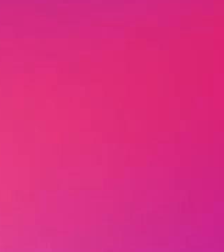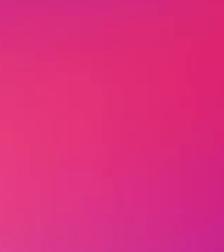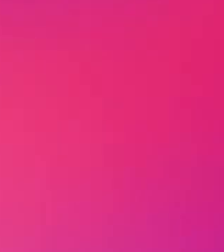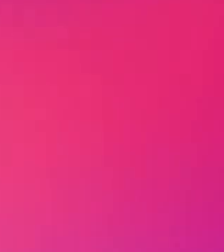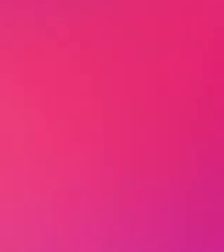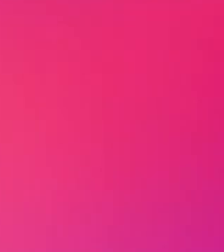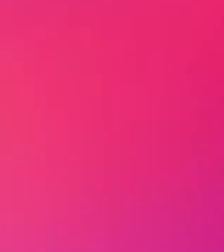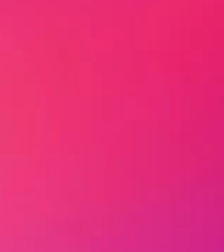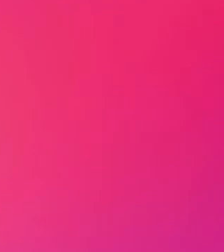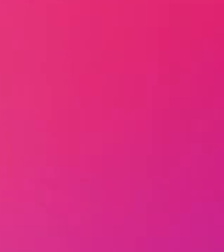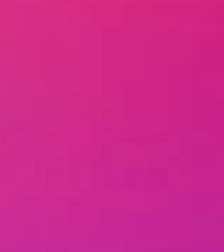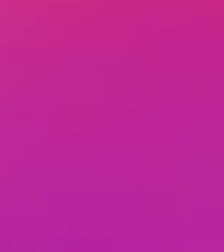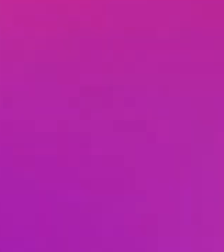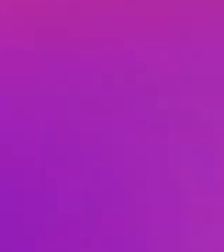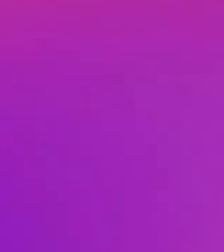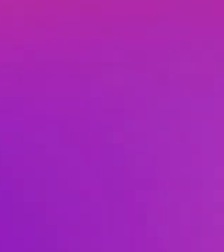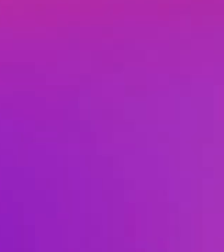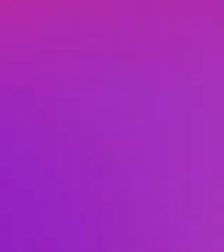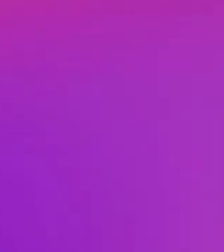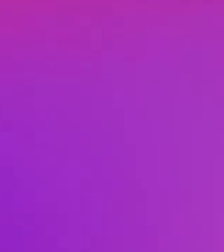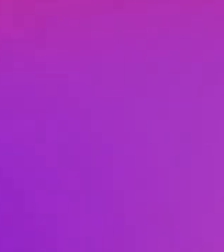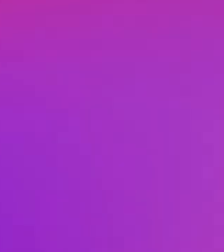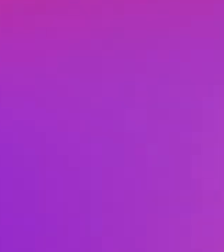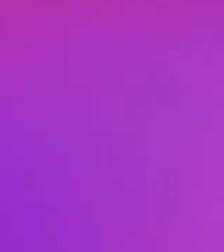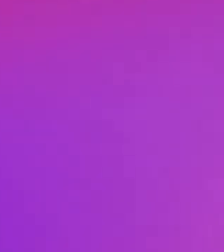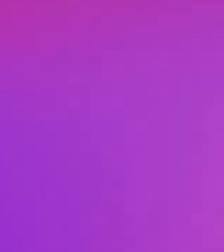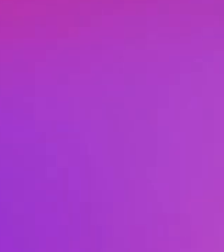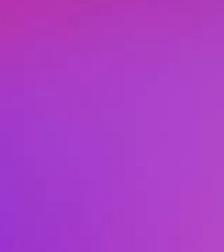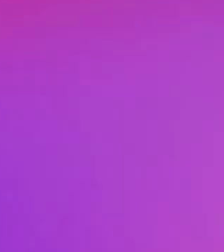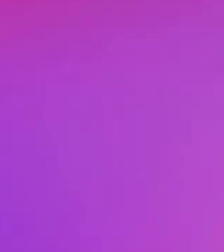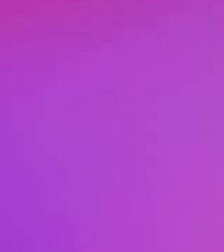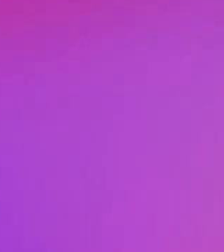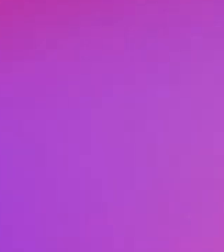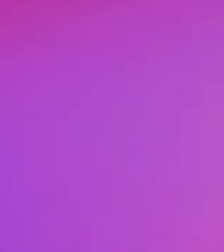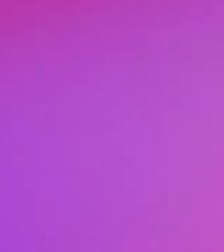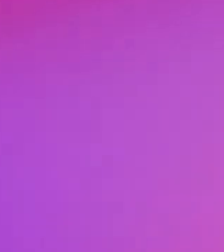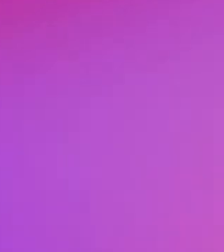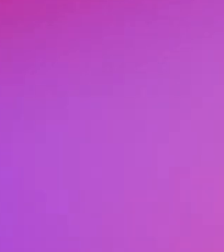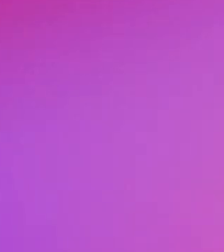conalitec.cep.gov.mx. Y recuerda que también cuentas con el sitio